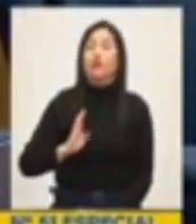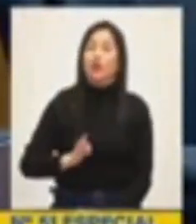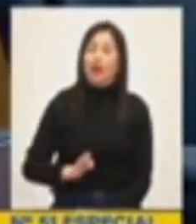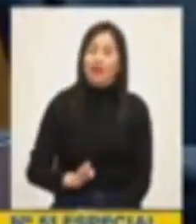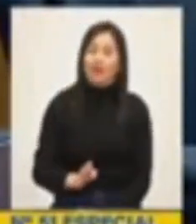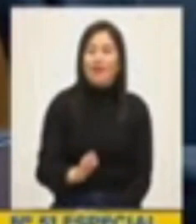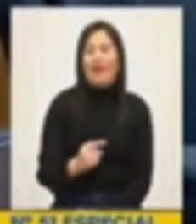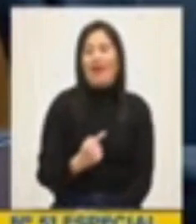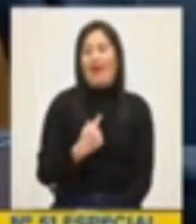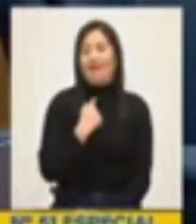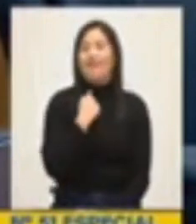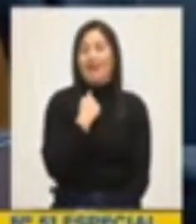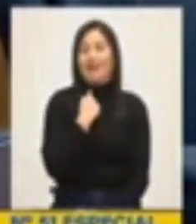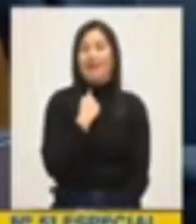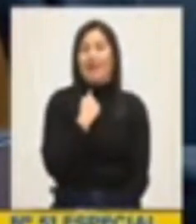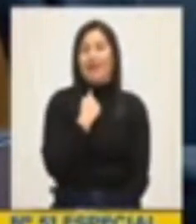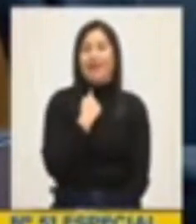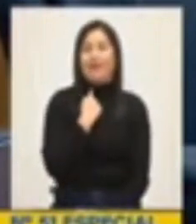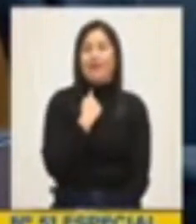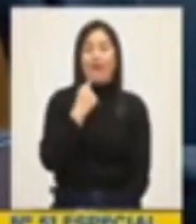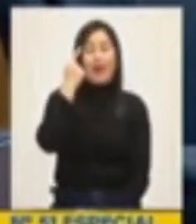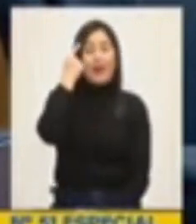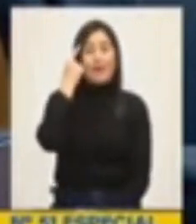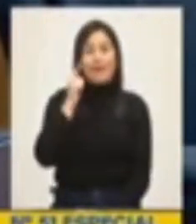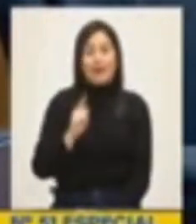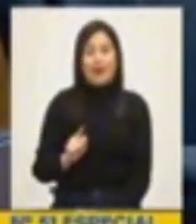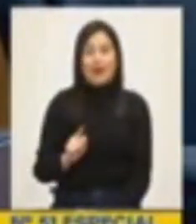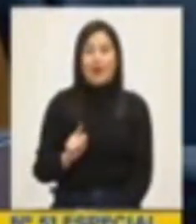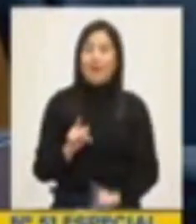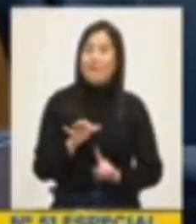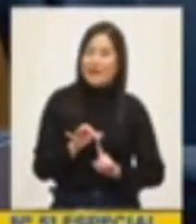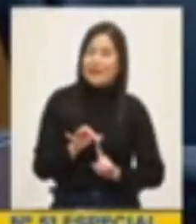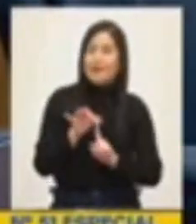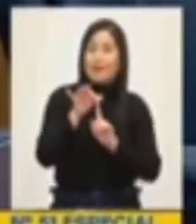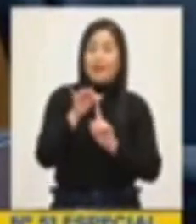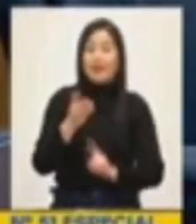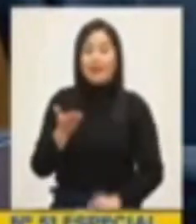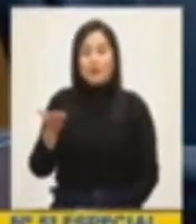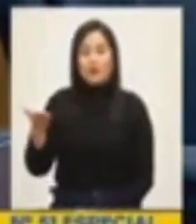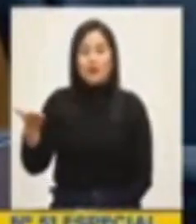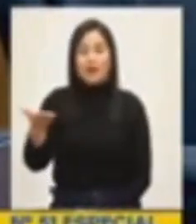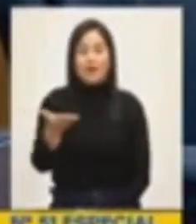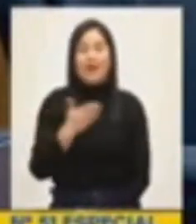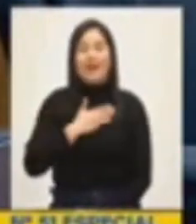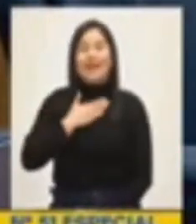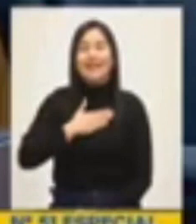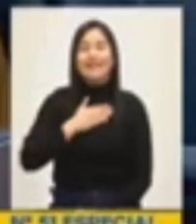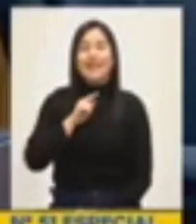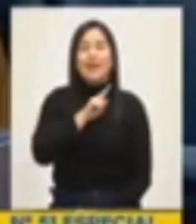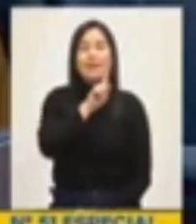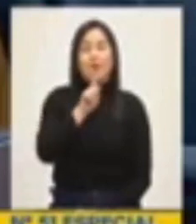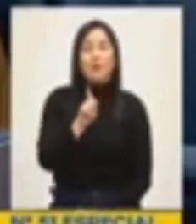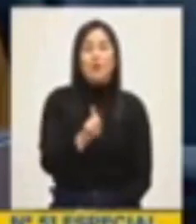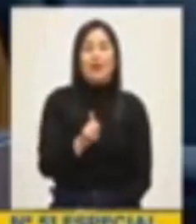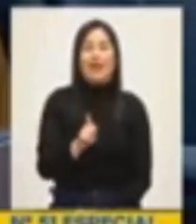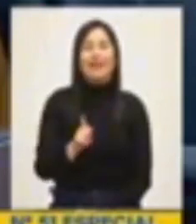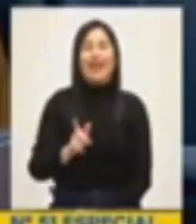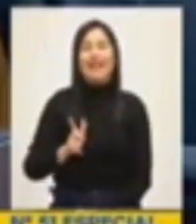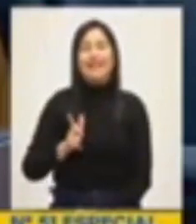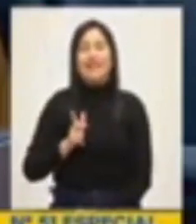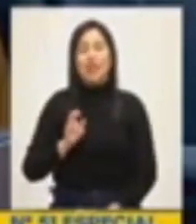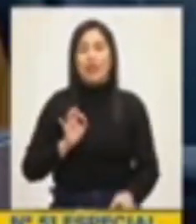afectada. Pero principalmente, presidente, por su intermedio, quisiera preguntarle a la señora y al señor